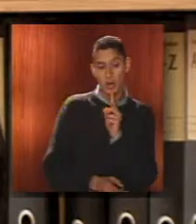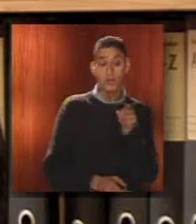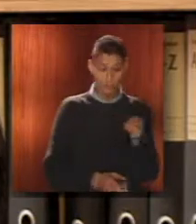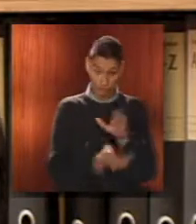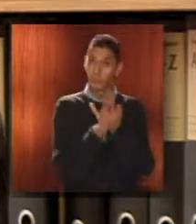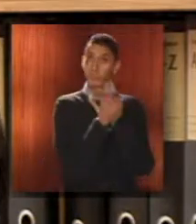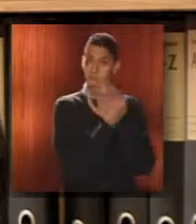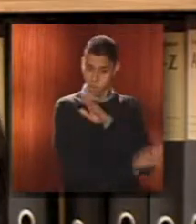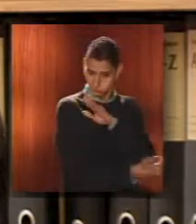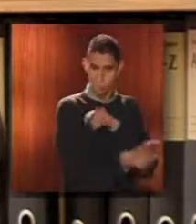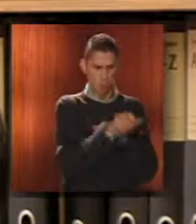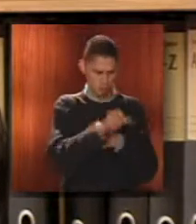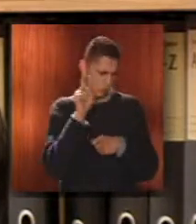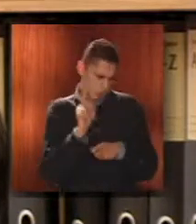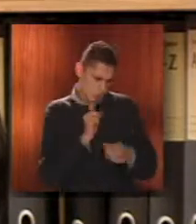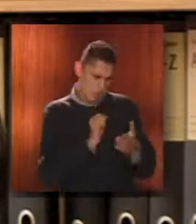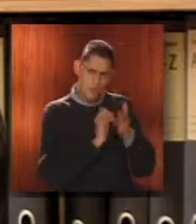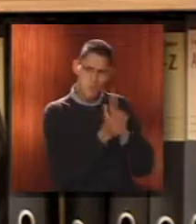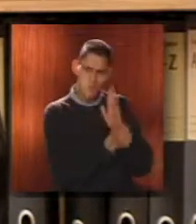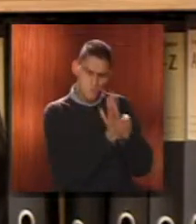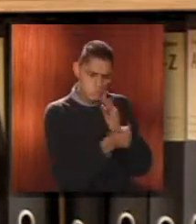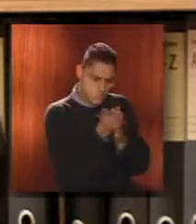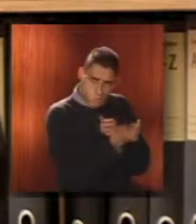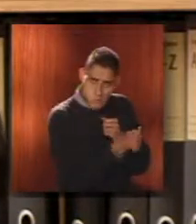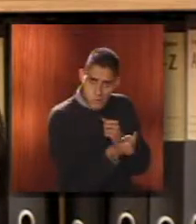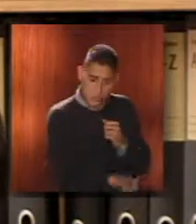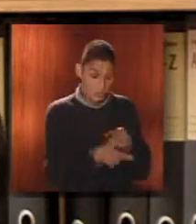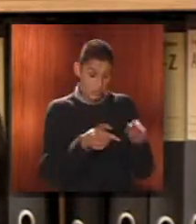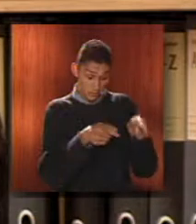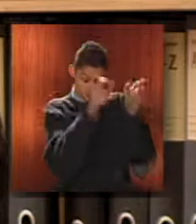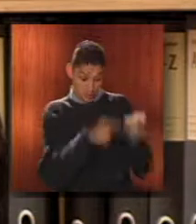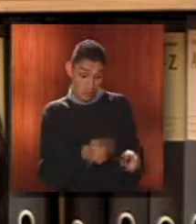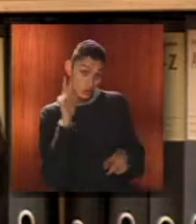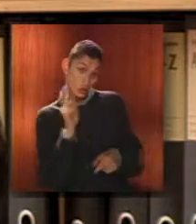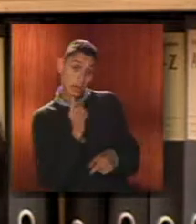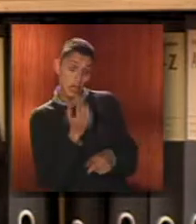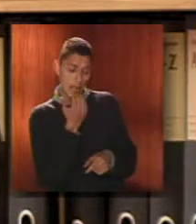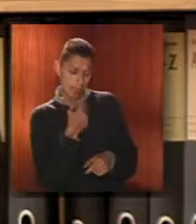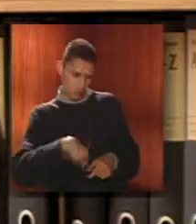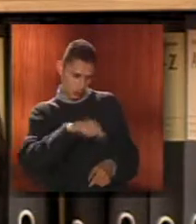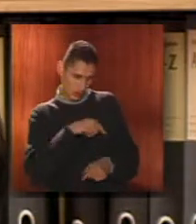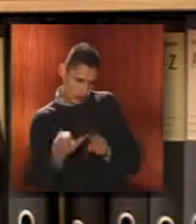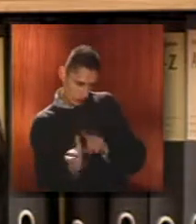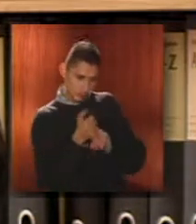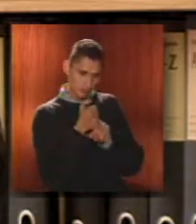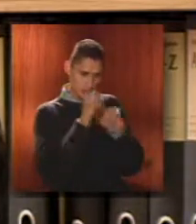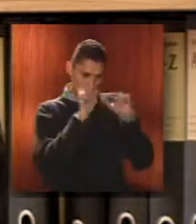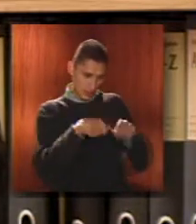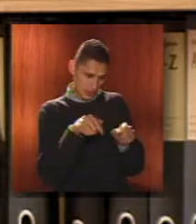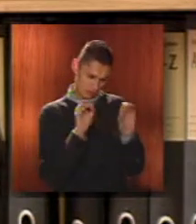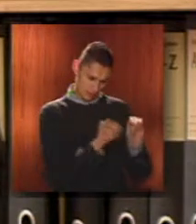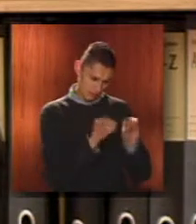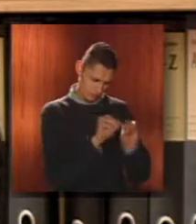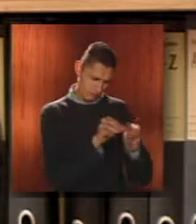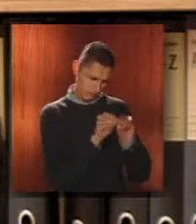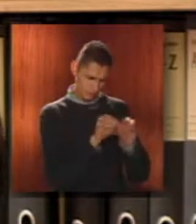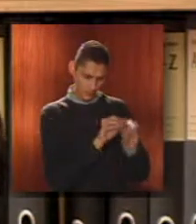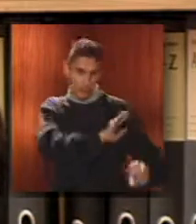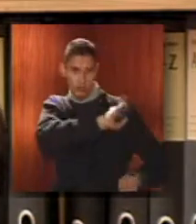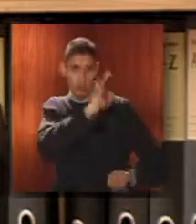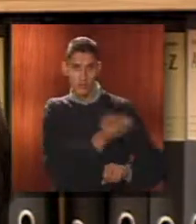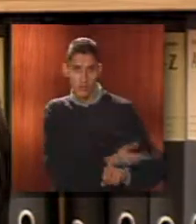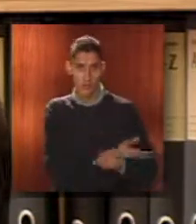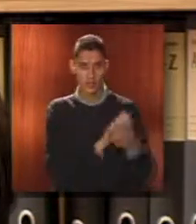sordos tienen capacidades, que son sujetos de potencialidades, que son sujetos que si logramos nosotros